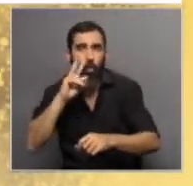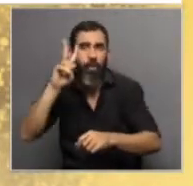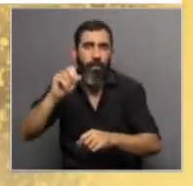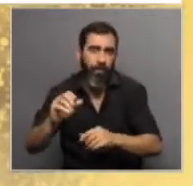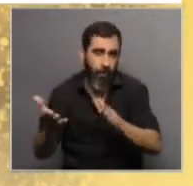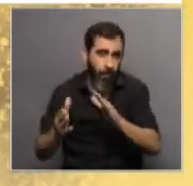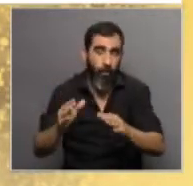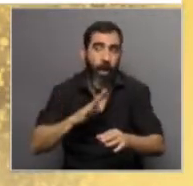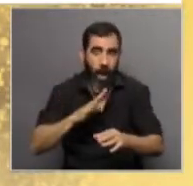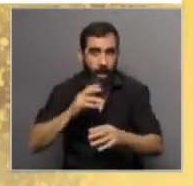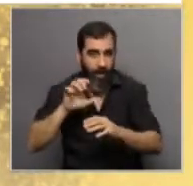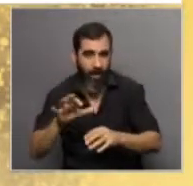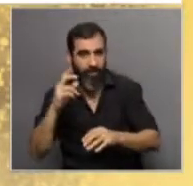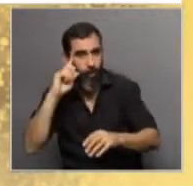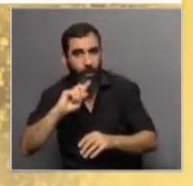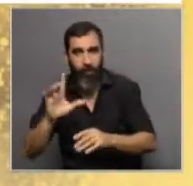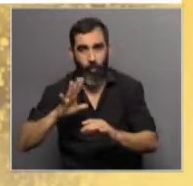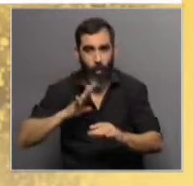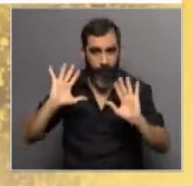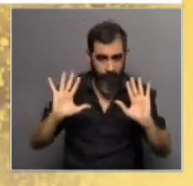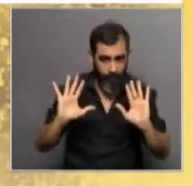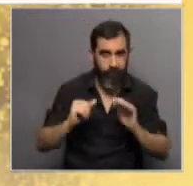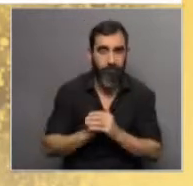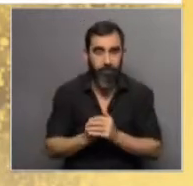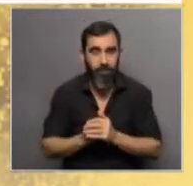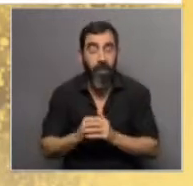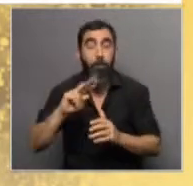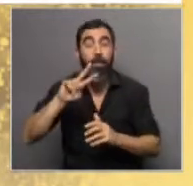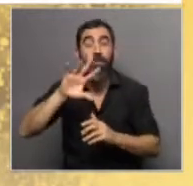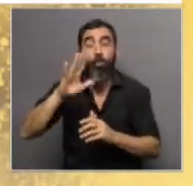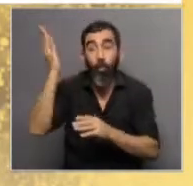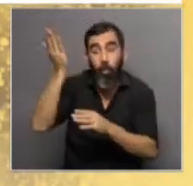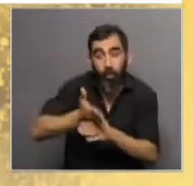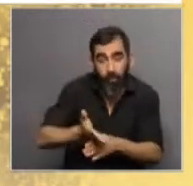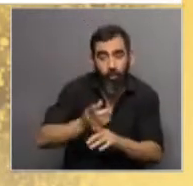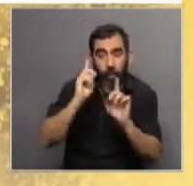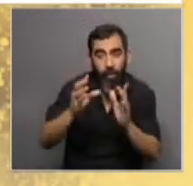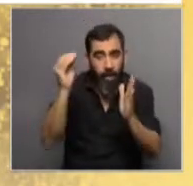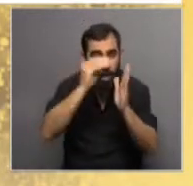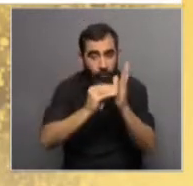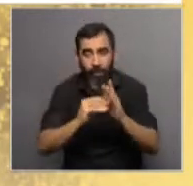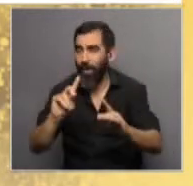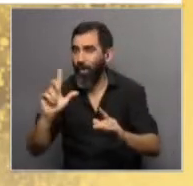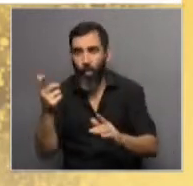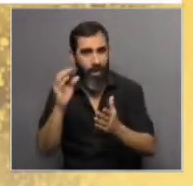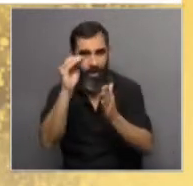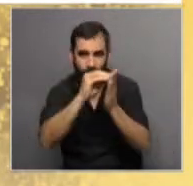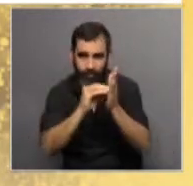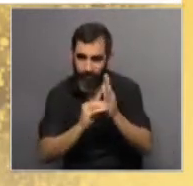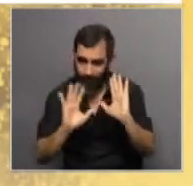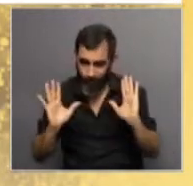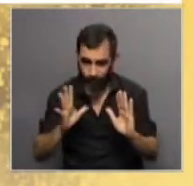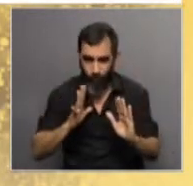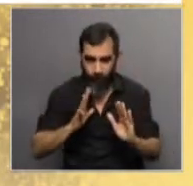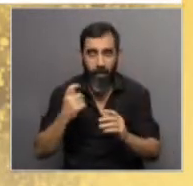digamos. Hubo como un cuarto de los cánceres que deberían haber sido registrados y no fueron registrados.